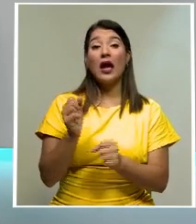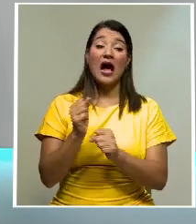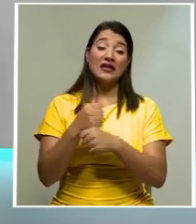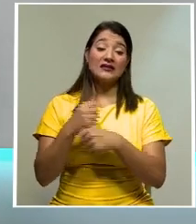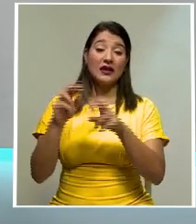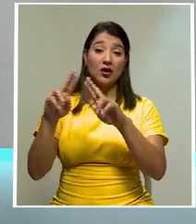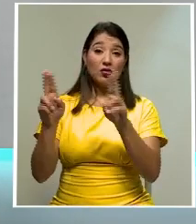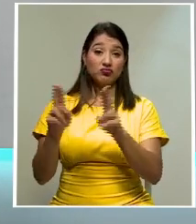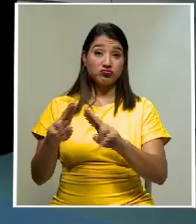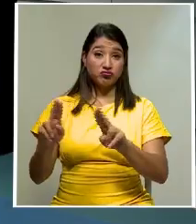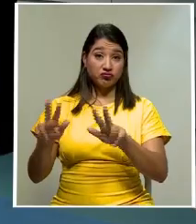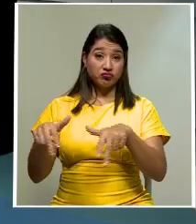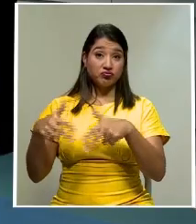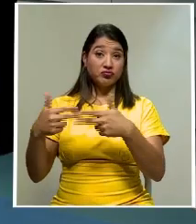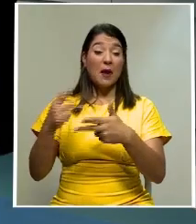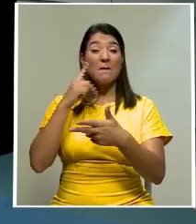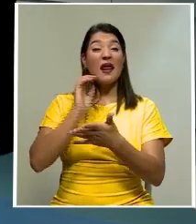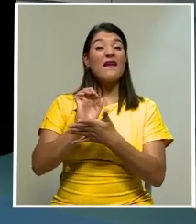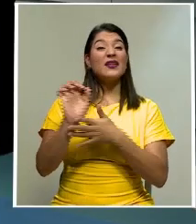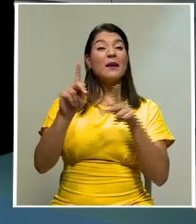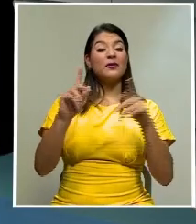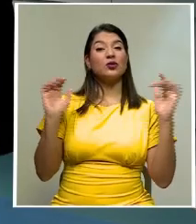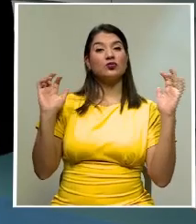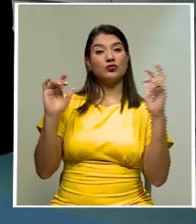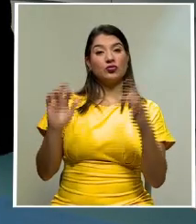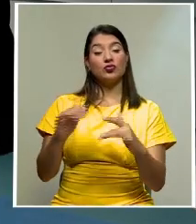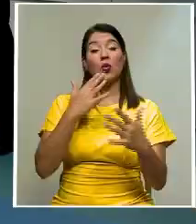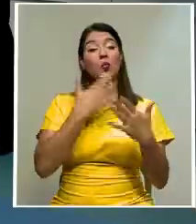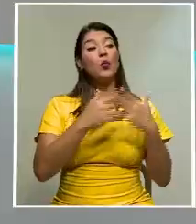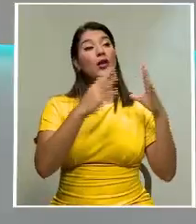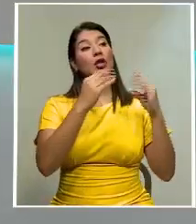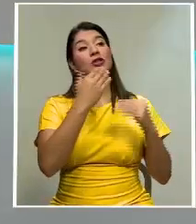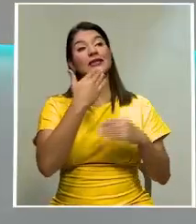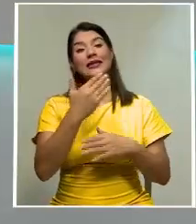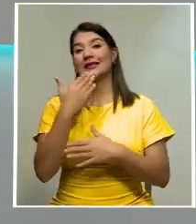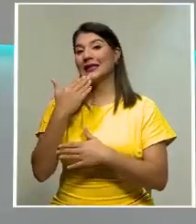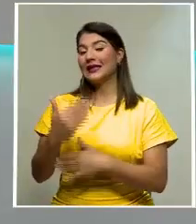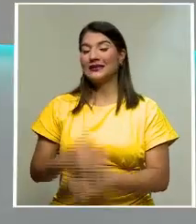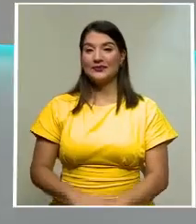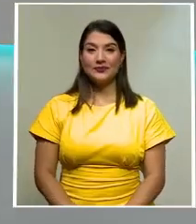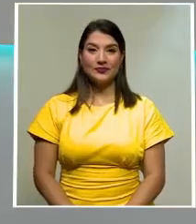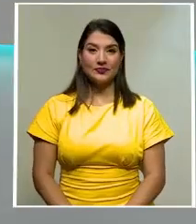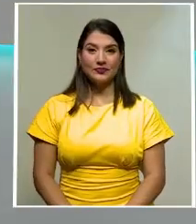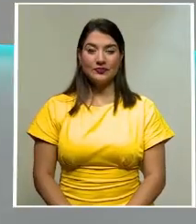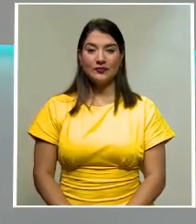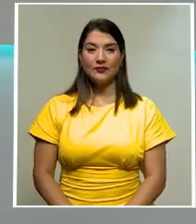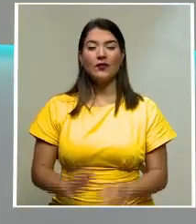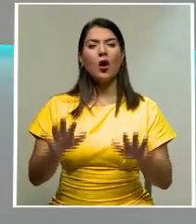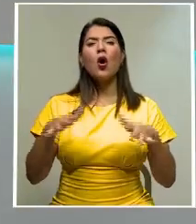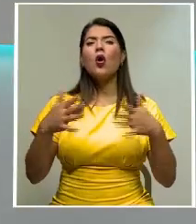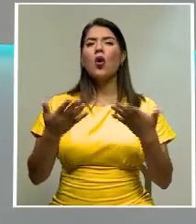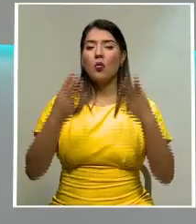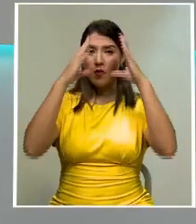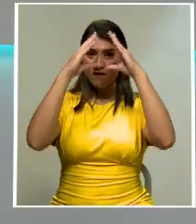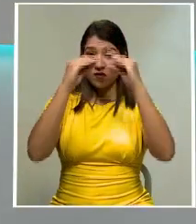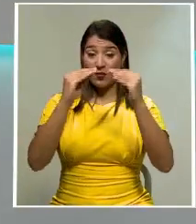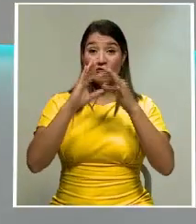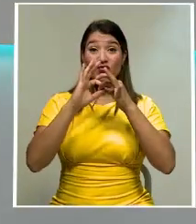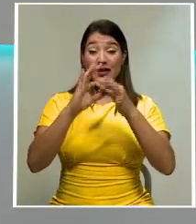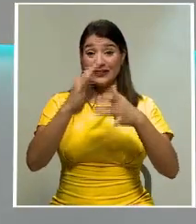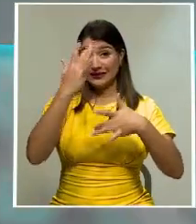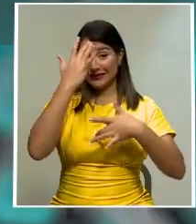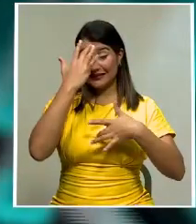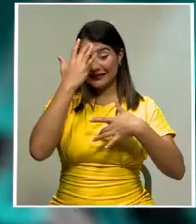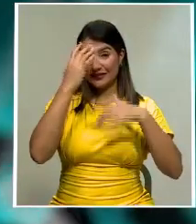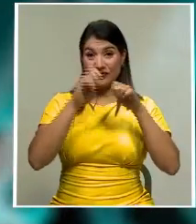evitar también que las personas lleguen al lugar. Gracias, Andrés, muy buenas noches. Gracias, buenas noches. Bueno, ¿y cuáles son los datos epidemiológicos que dio a